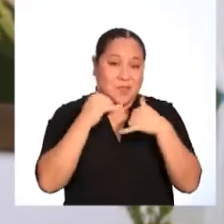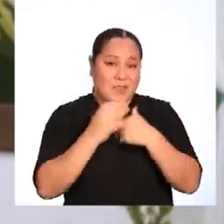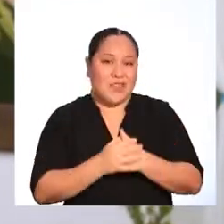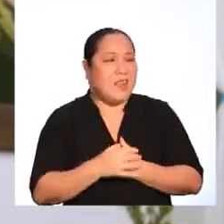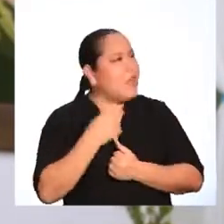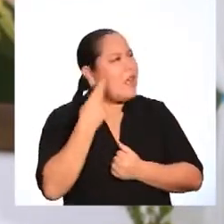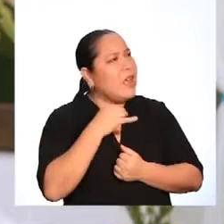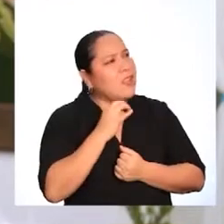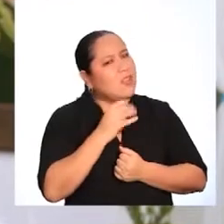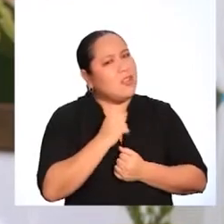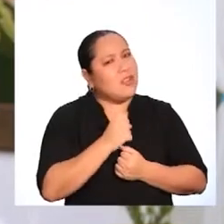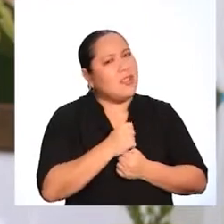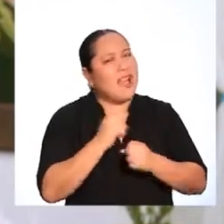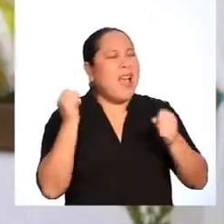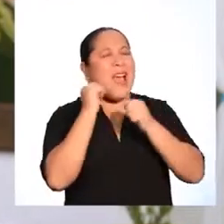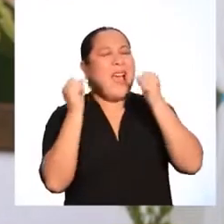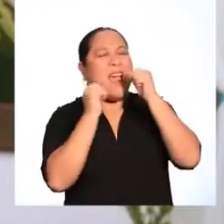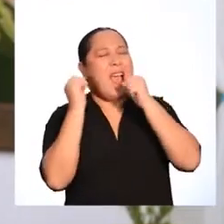jugar